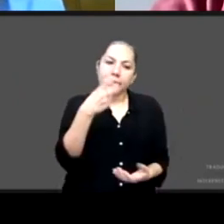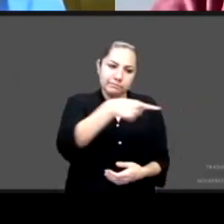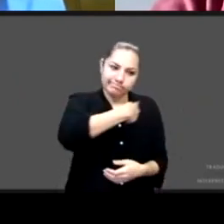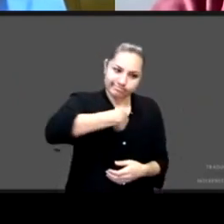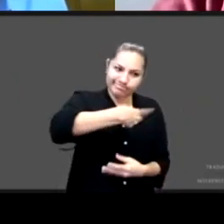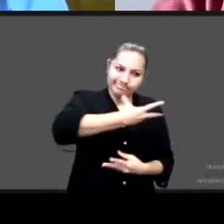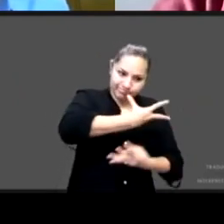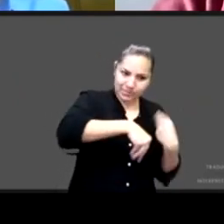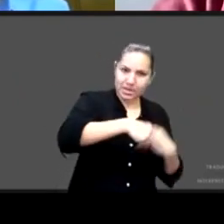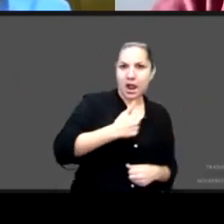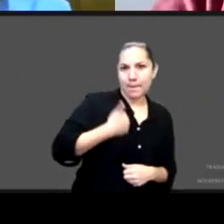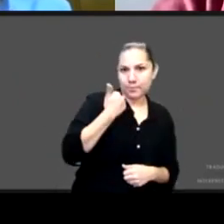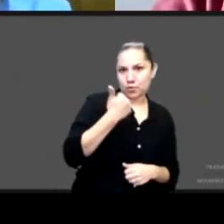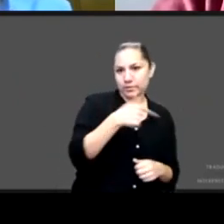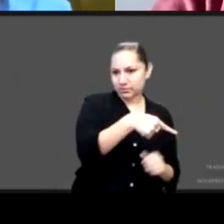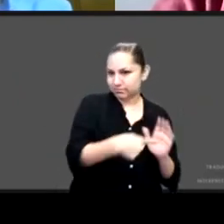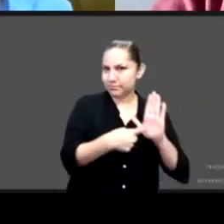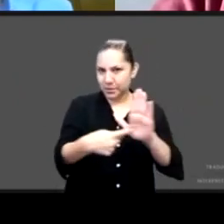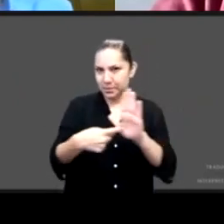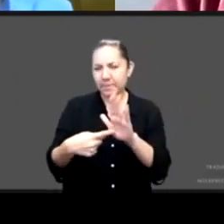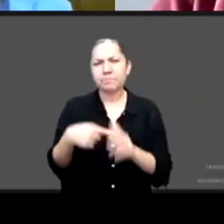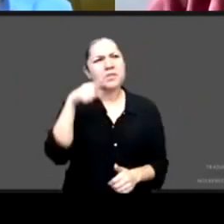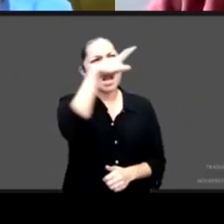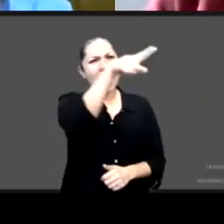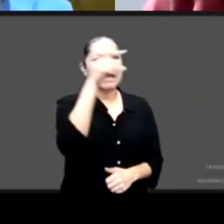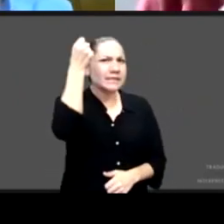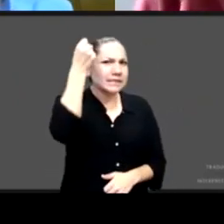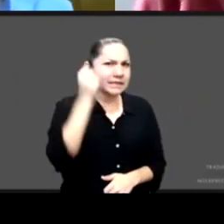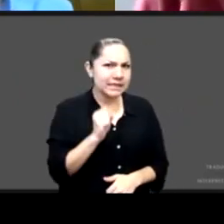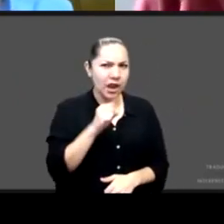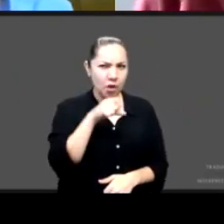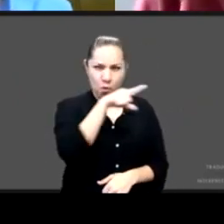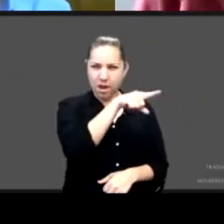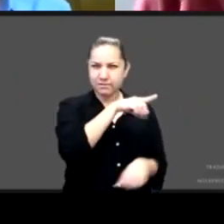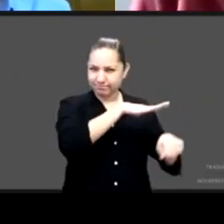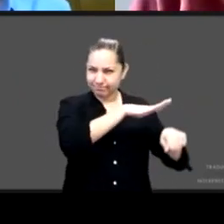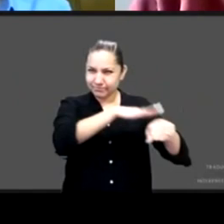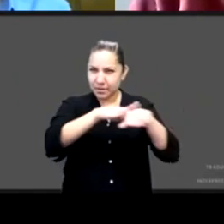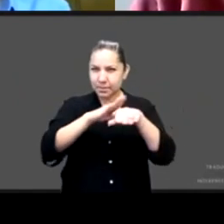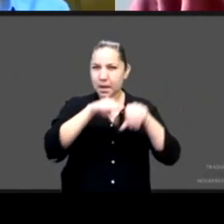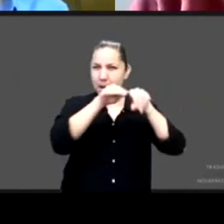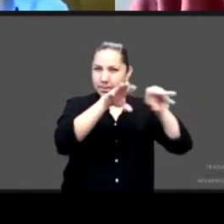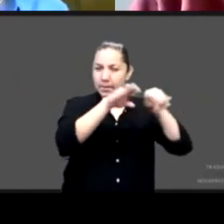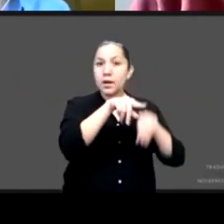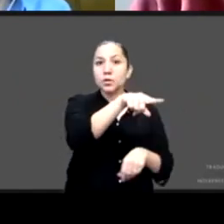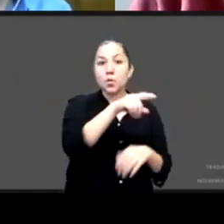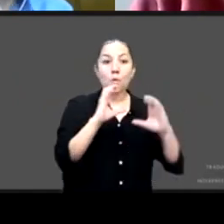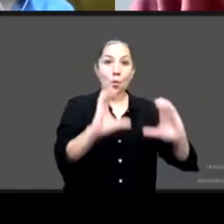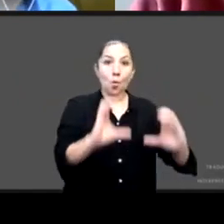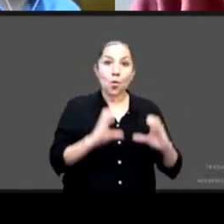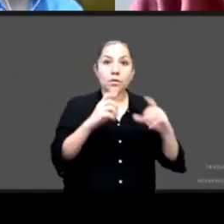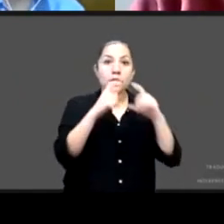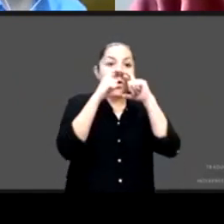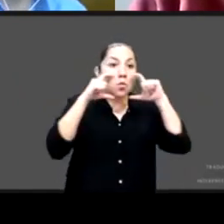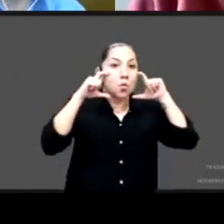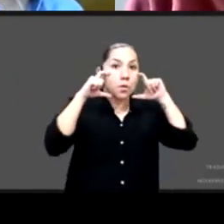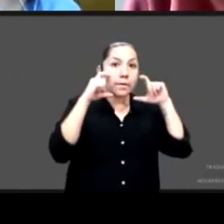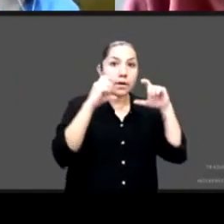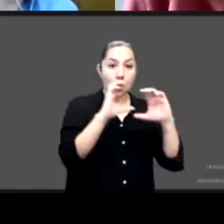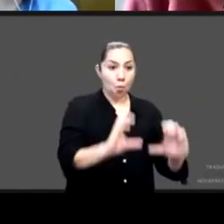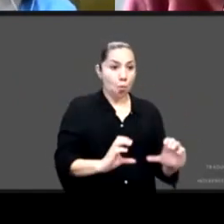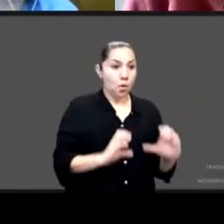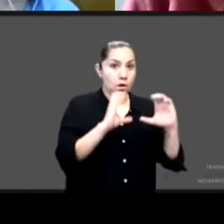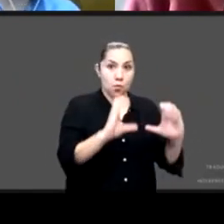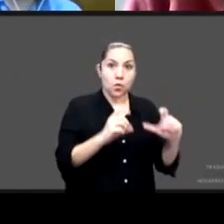Sinaloa, que decían, así como usas cubreboca, usa condón. Entonces, hay estos mensajes muy, muy enfáticos. Y